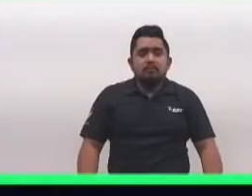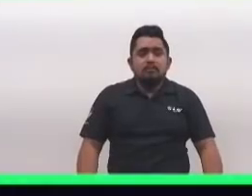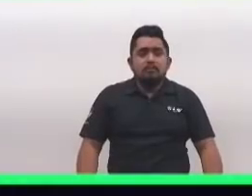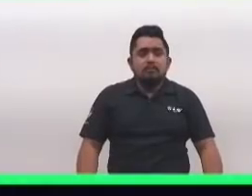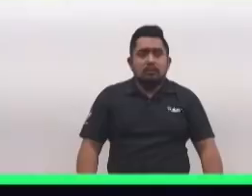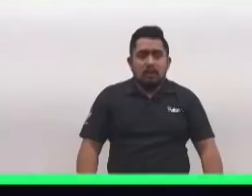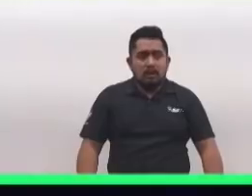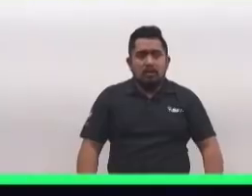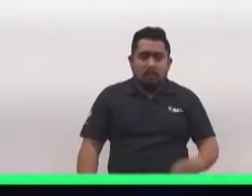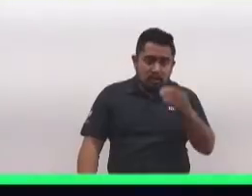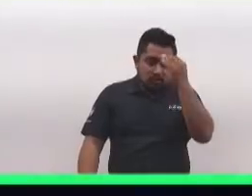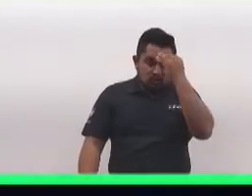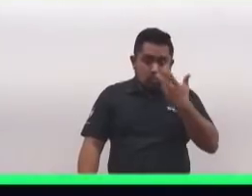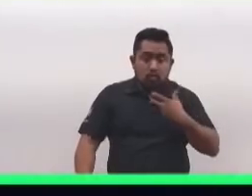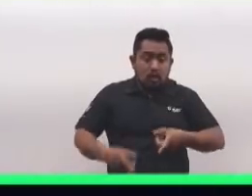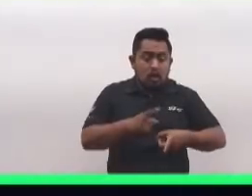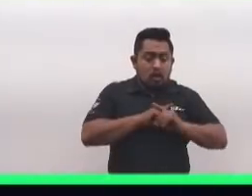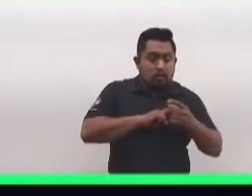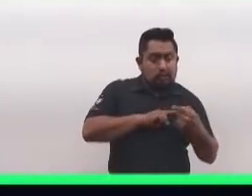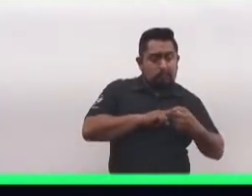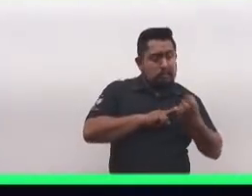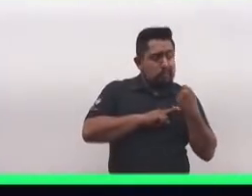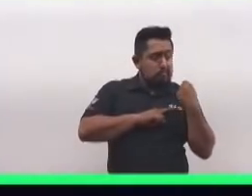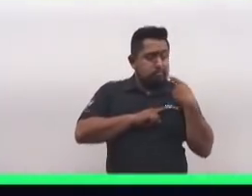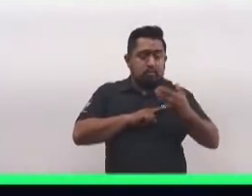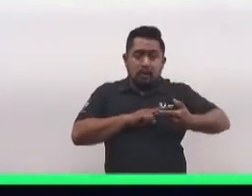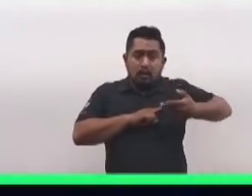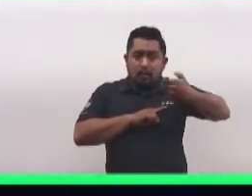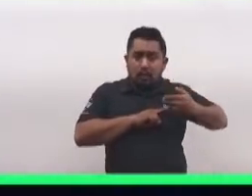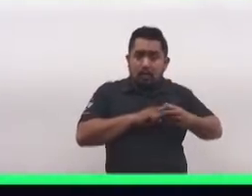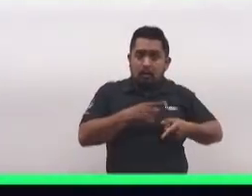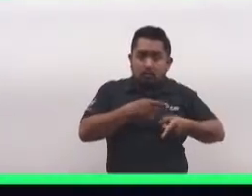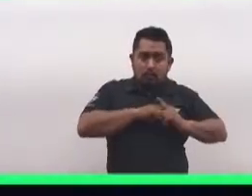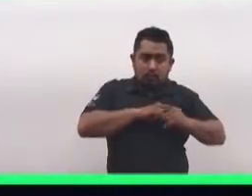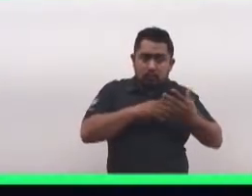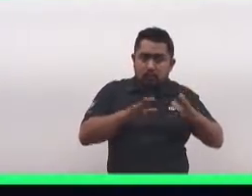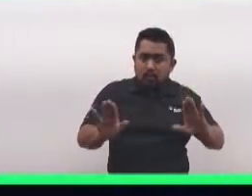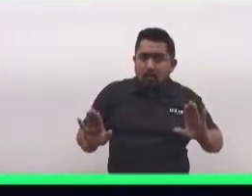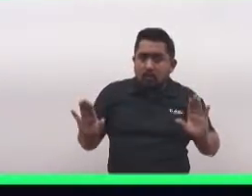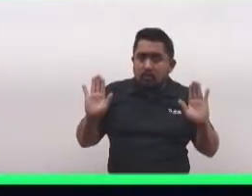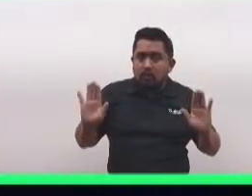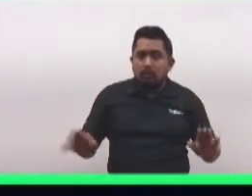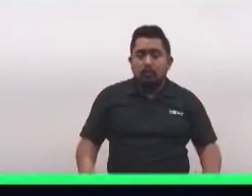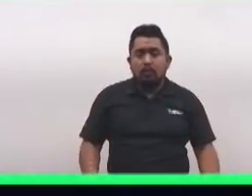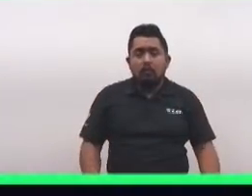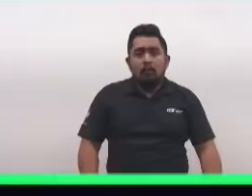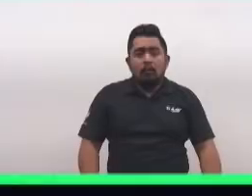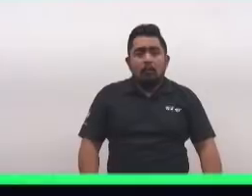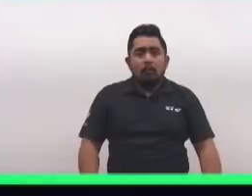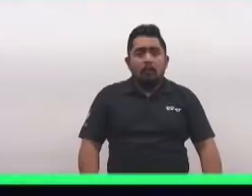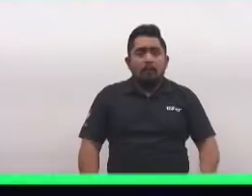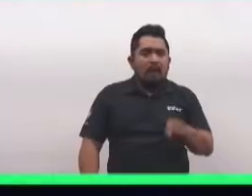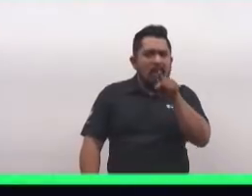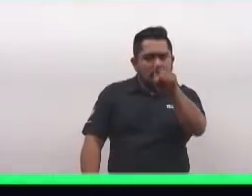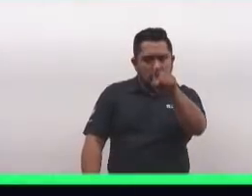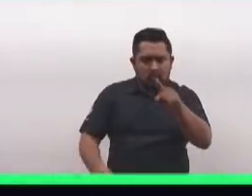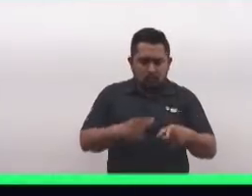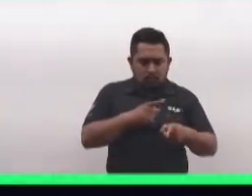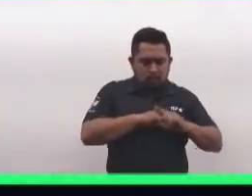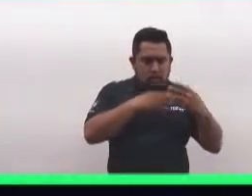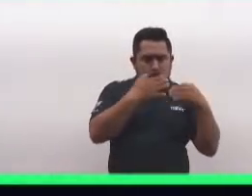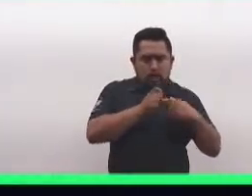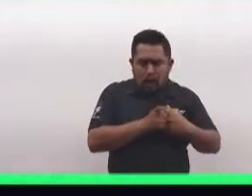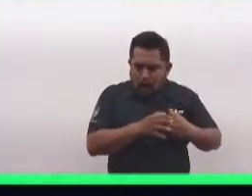si estoy de acuerdo que el que va viniendo a cristo vive ese gran relajo conocí desmother que viven muchos para esta altura de la